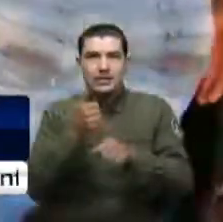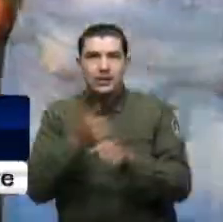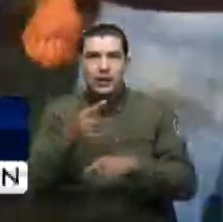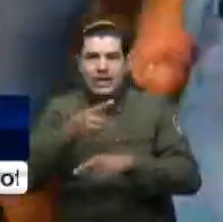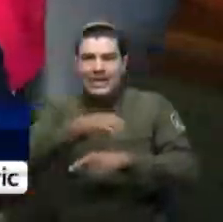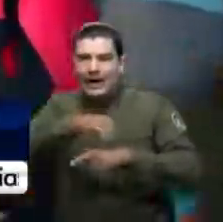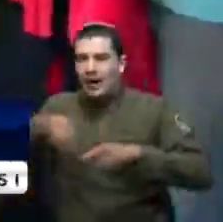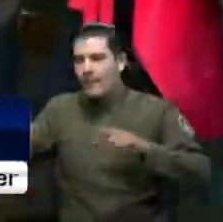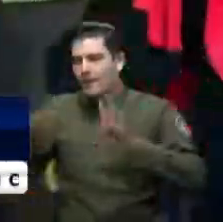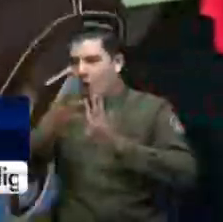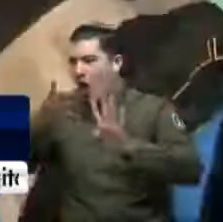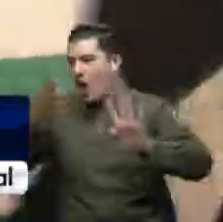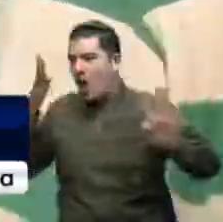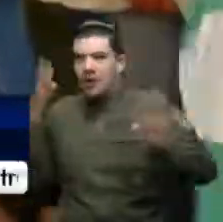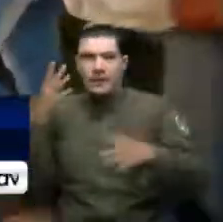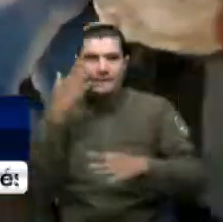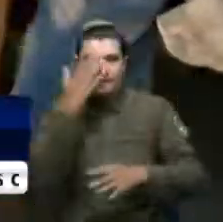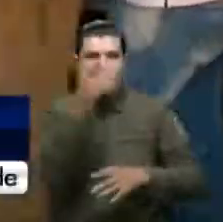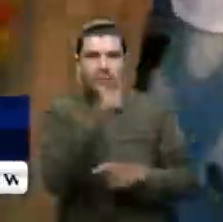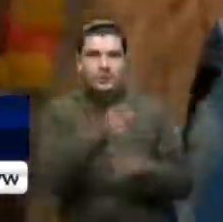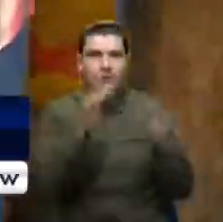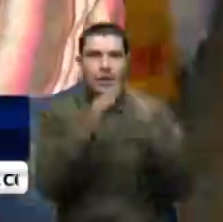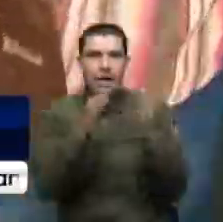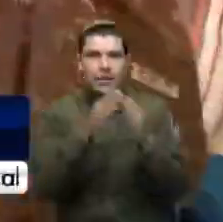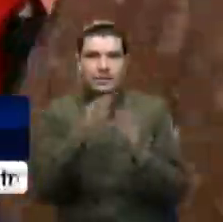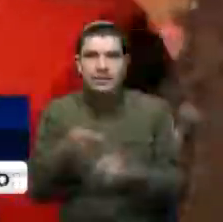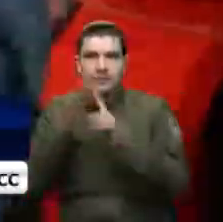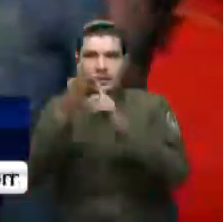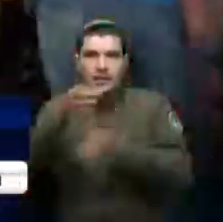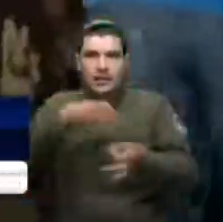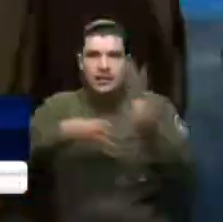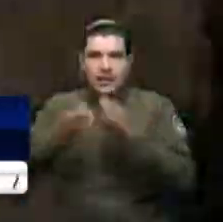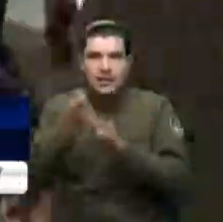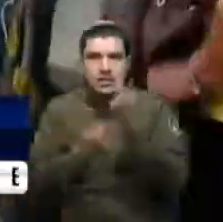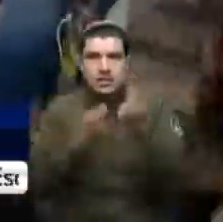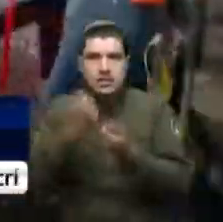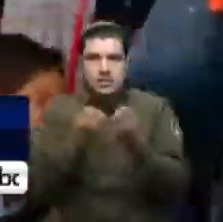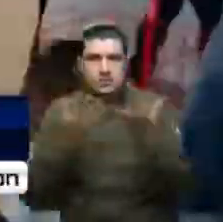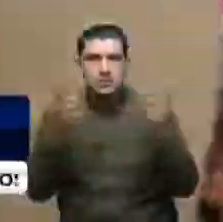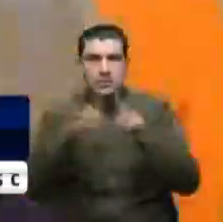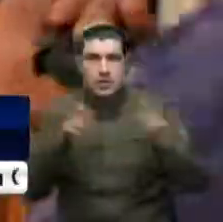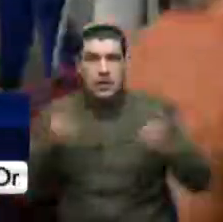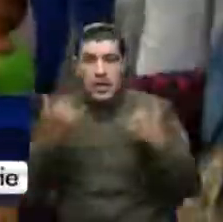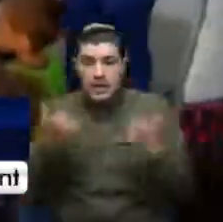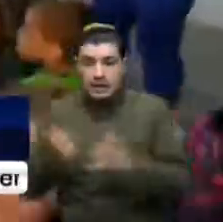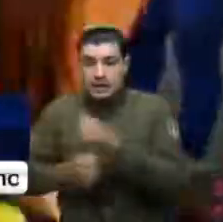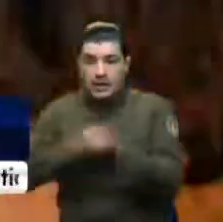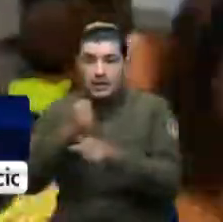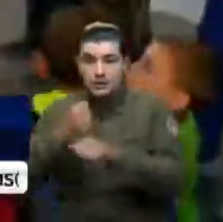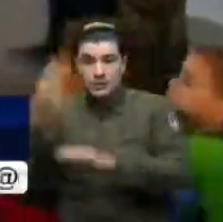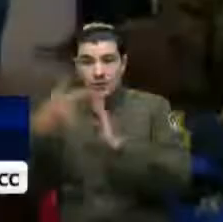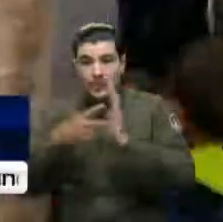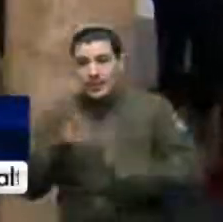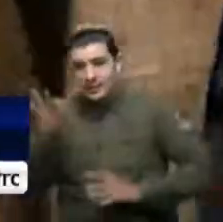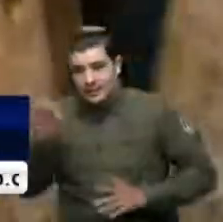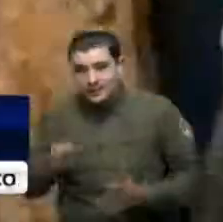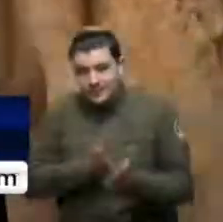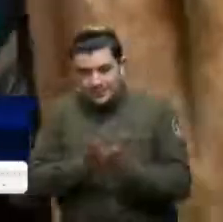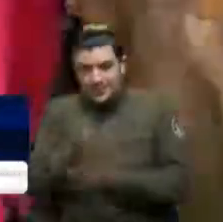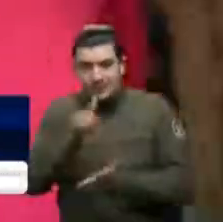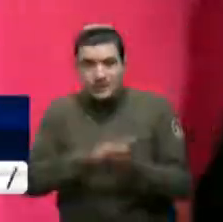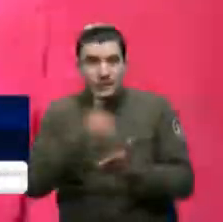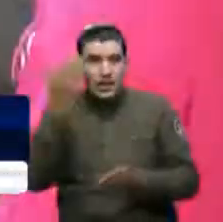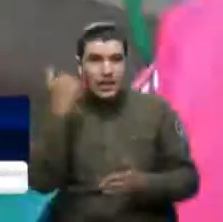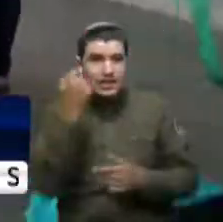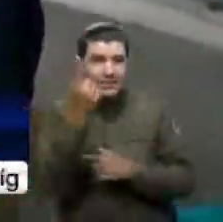kilométricas las filas humanas frente a establecimientos especializados en recibir giros y remesas. Y el 2018 no es la excepción. Desde hace una